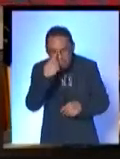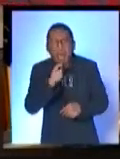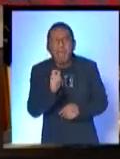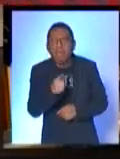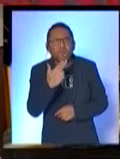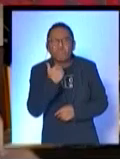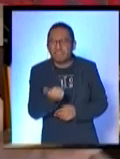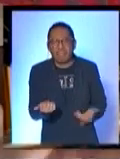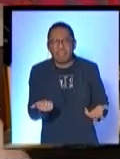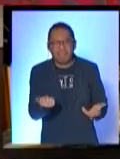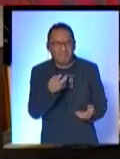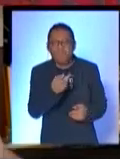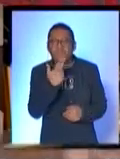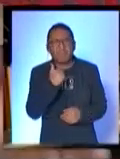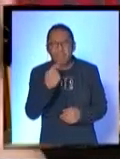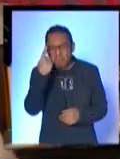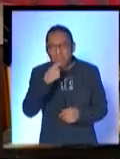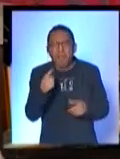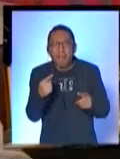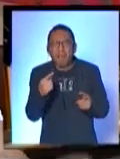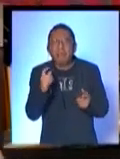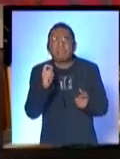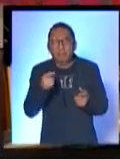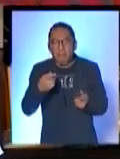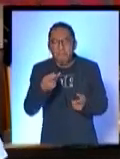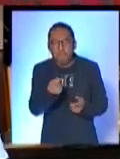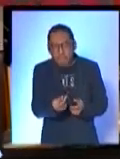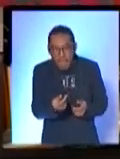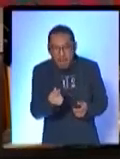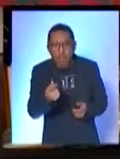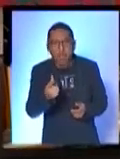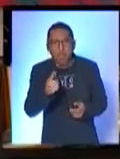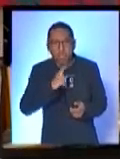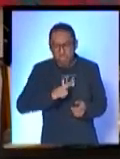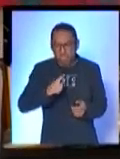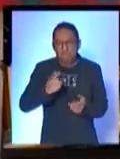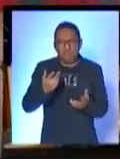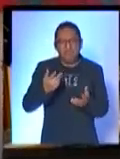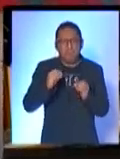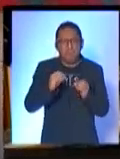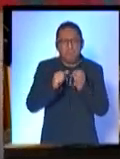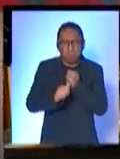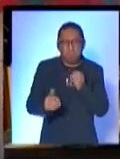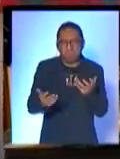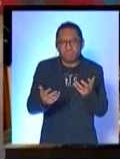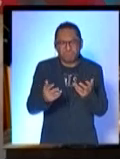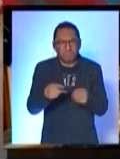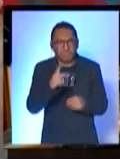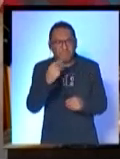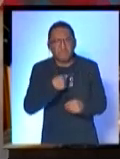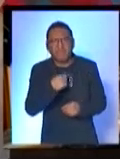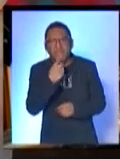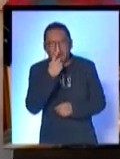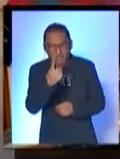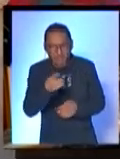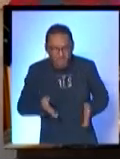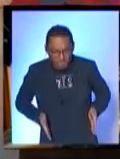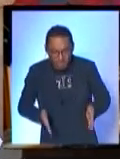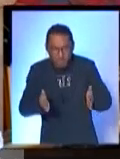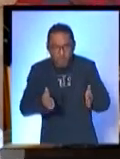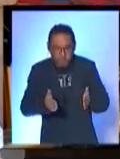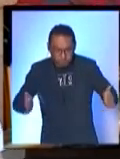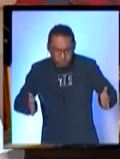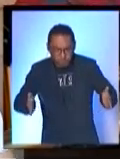nada, señorita. Eso sirve nomás para que los perros hagan sus necesidades allí. Y pues yo digo que las banquetas más